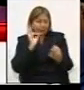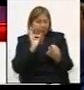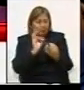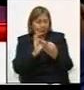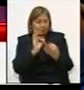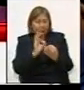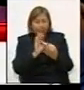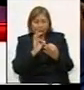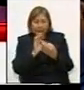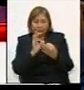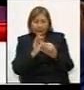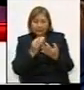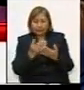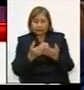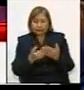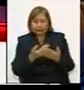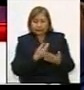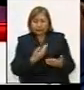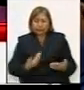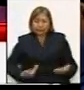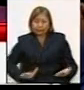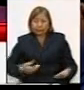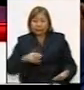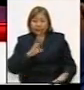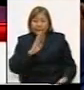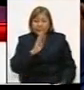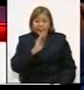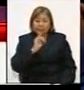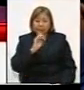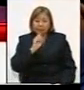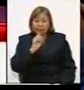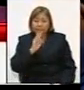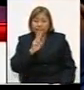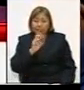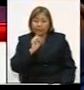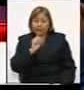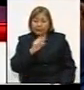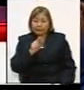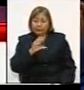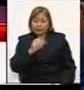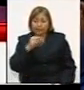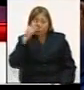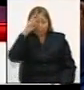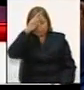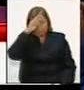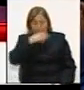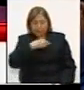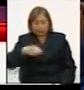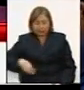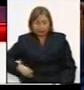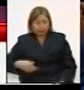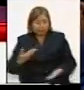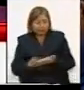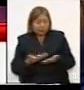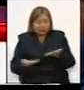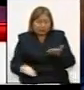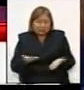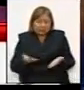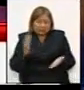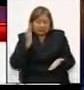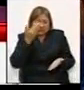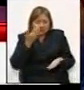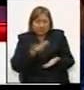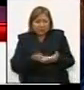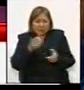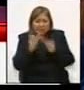ahí tiene expertos el gobierno del señor Vizcarra, él no, porque él no tiene mucho conocimiento de las cosas, pero parecería que hay